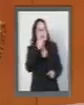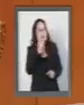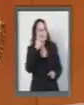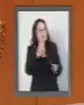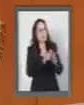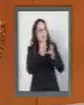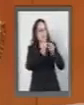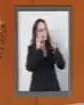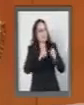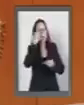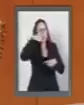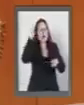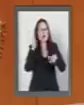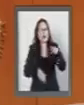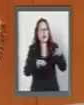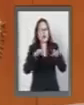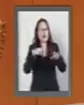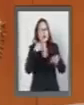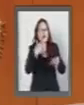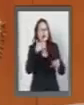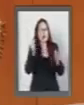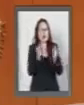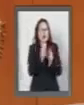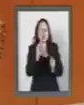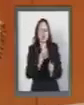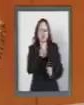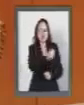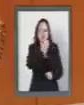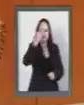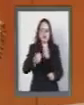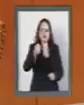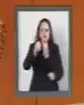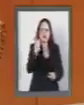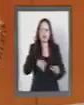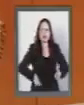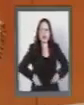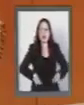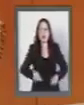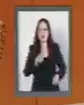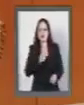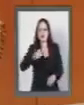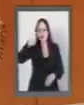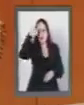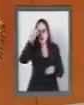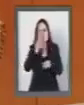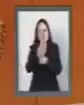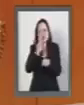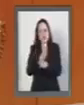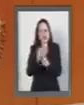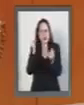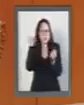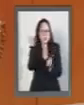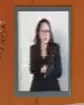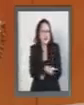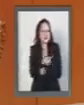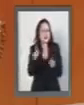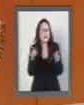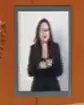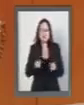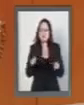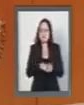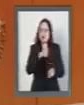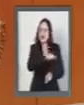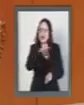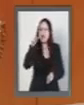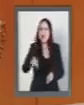sistema anticorrupción con un fiscal a modo. De acuerdo, pues eso, exactamente eso,